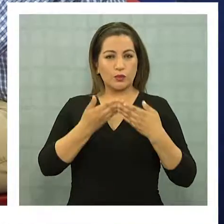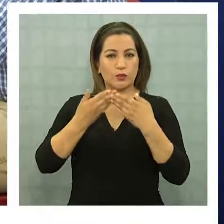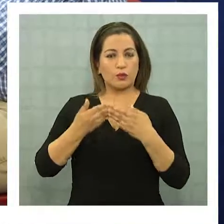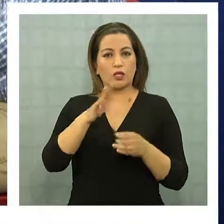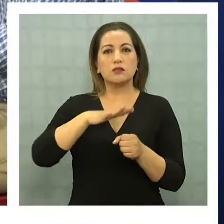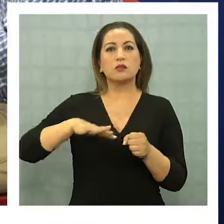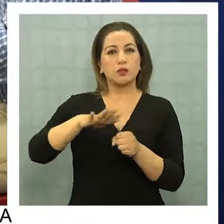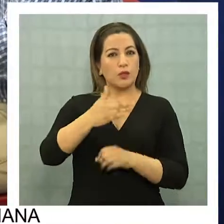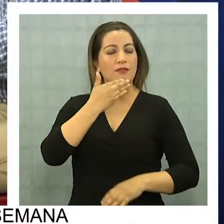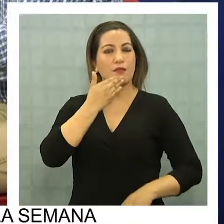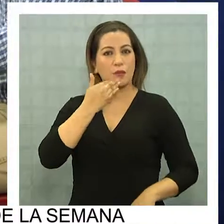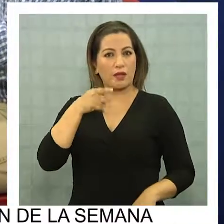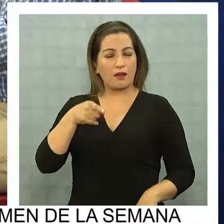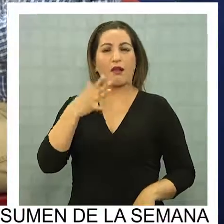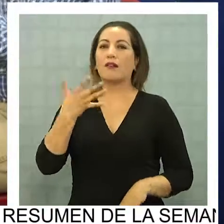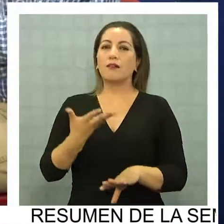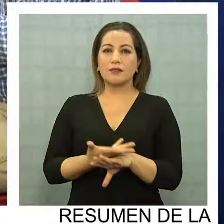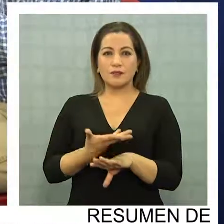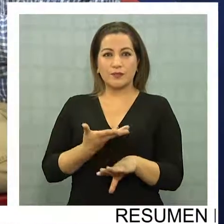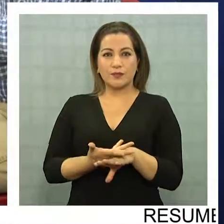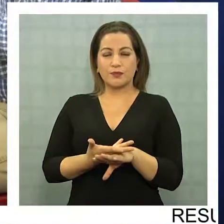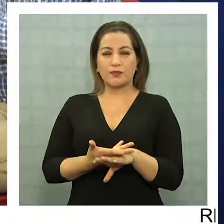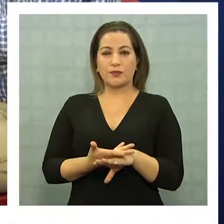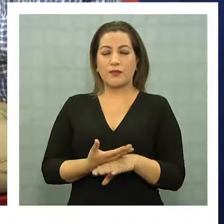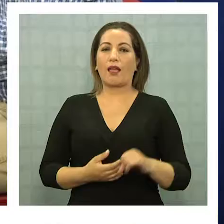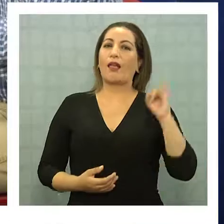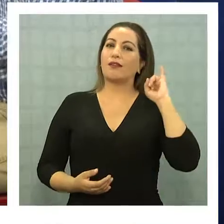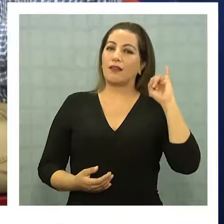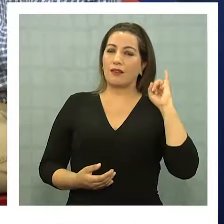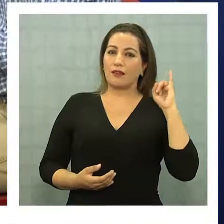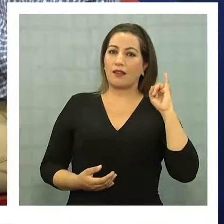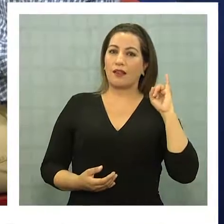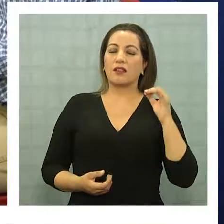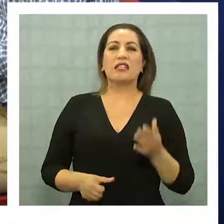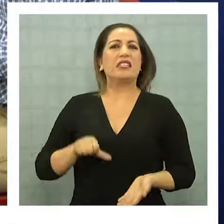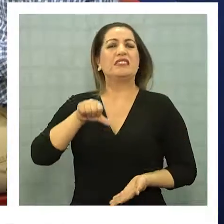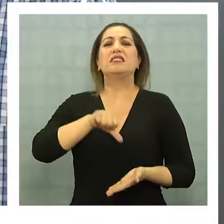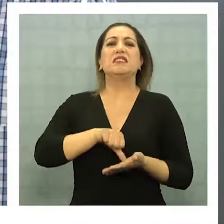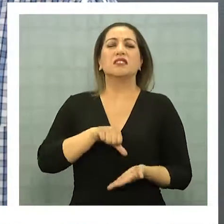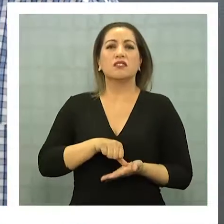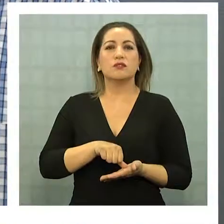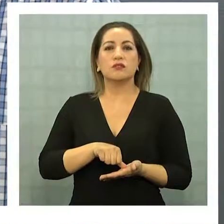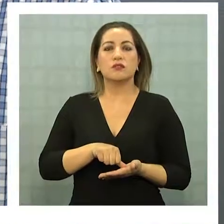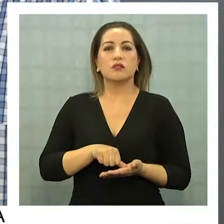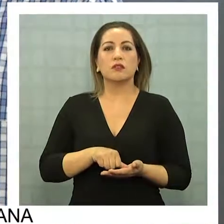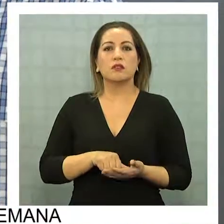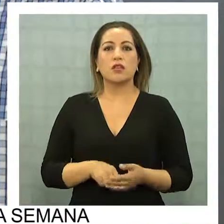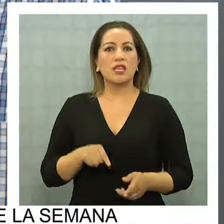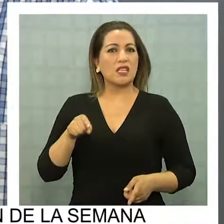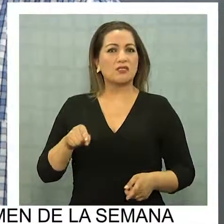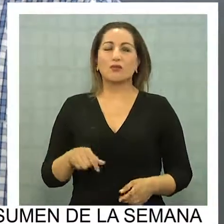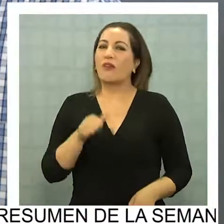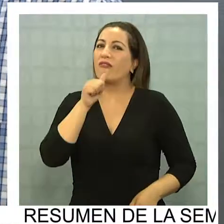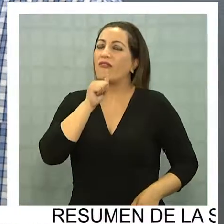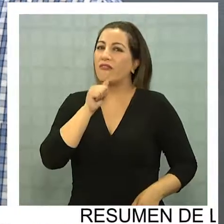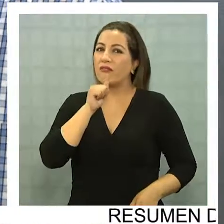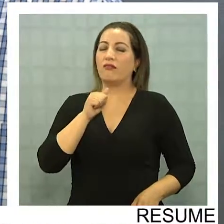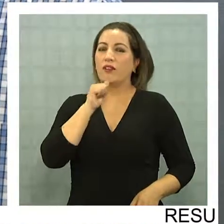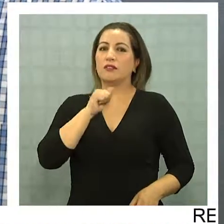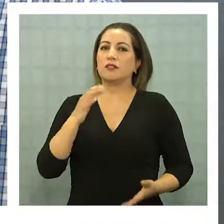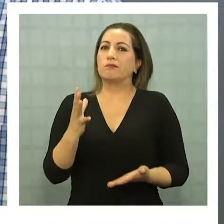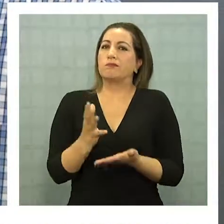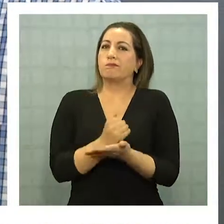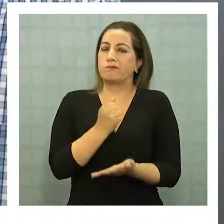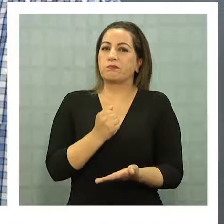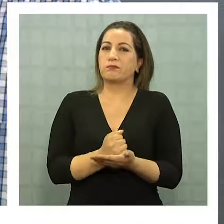Pero también existe en la izquierda y en el centro del país la percepción de que esto no ha permeado,